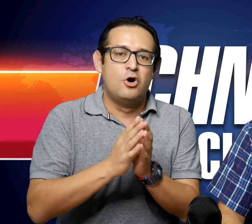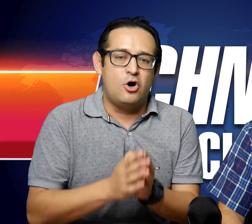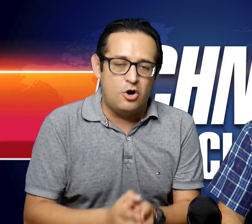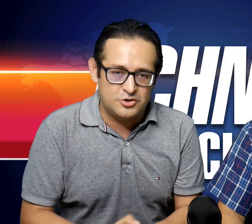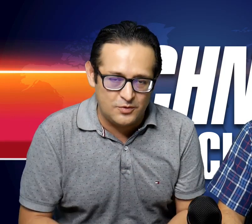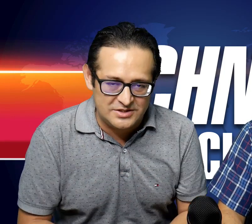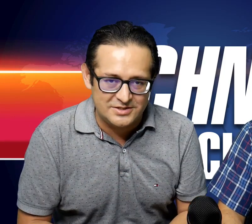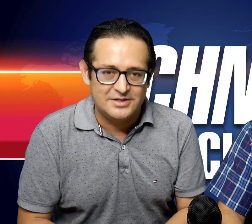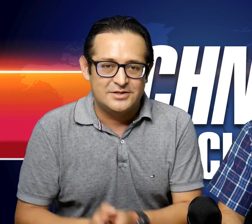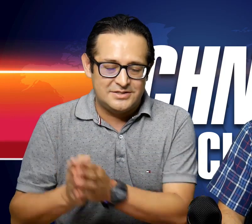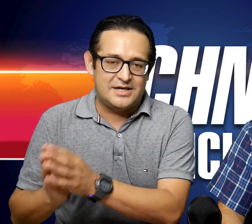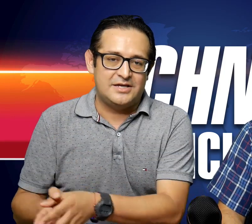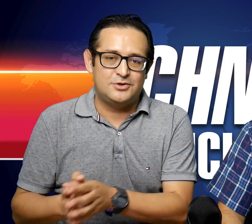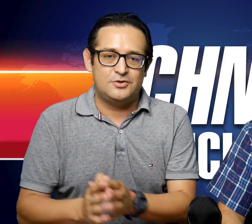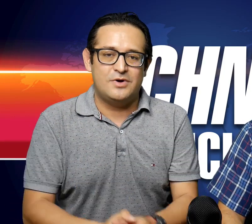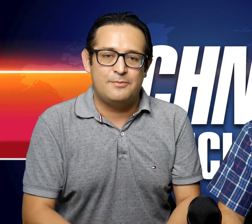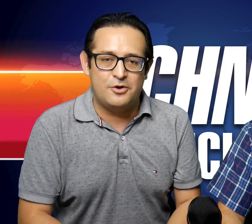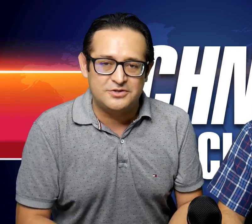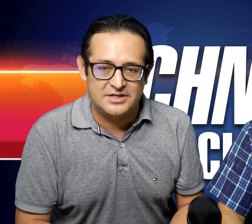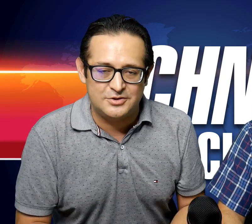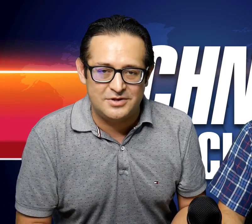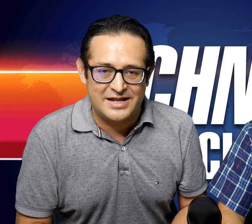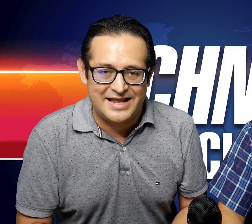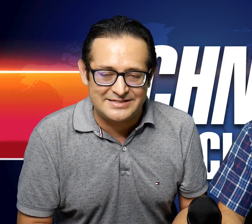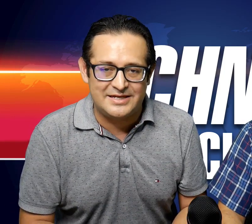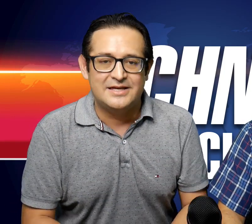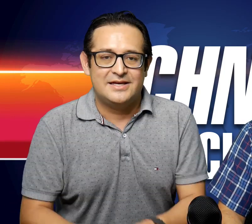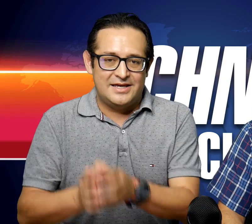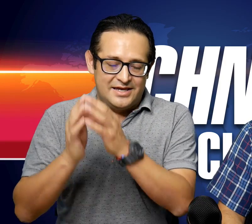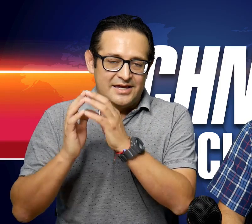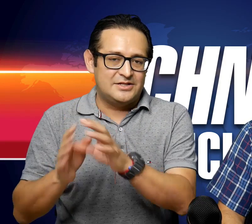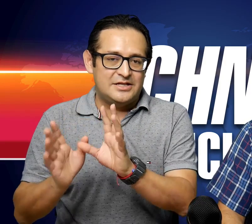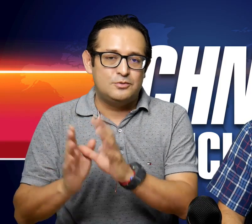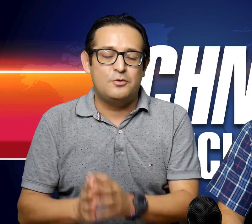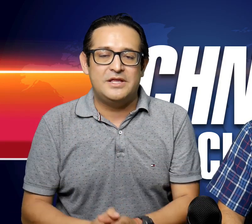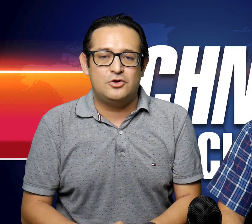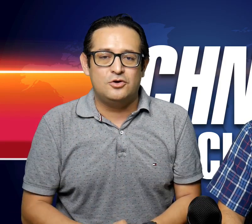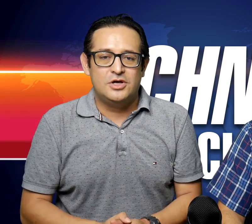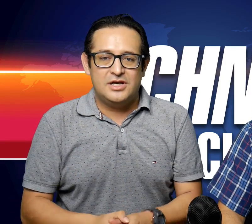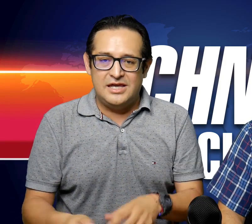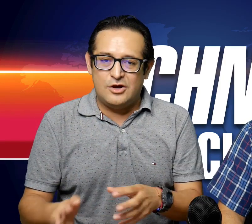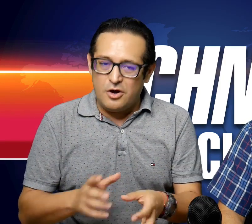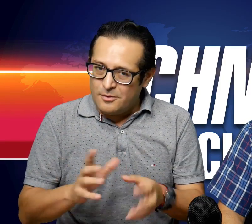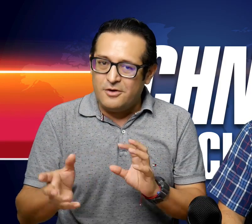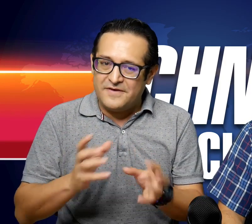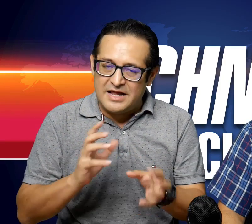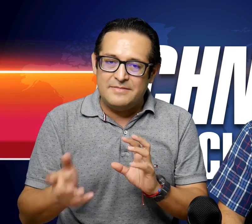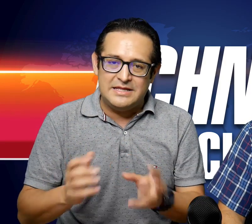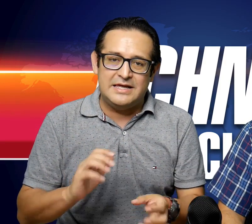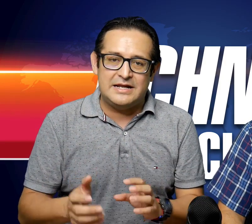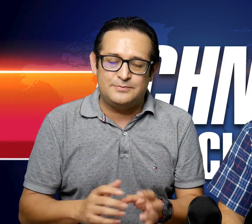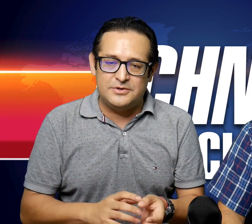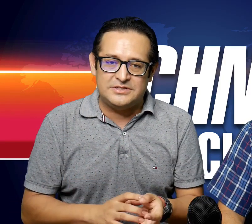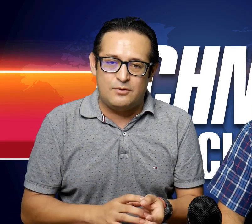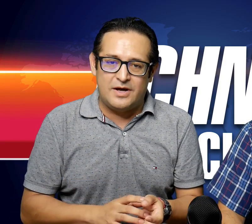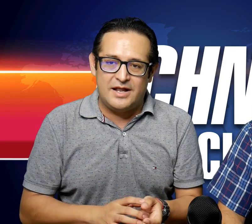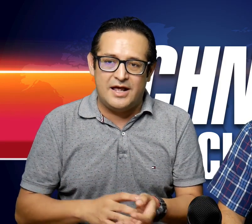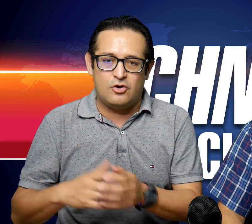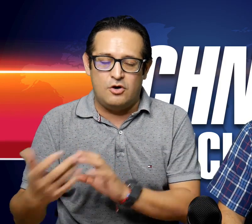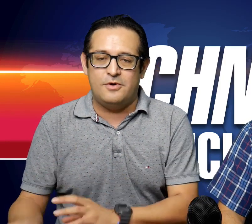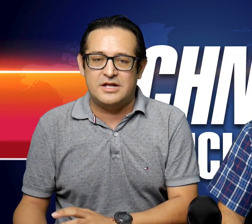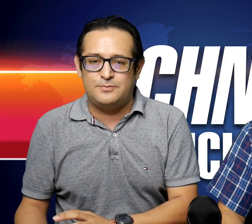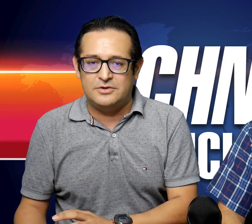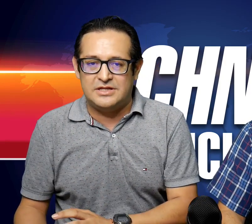tipo Auschwitz, o sea, que son un campo de concentración nazi de su momento. ¿Y cómo finalmente responde San